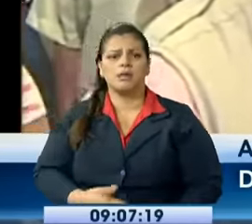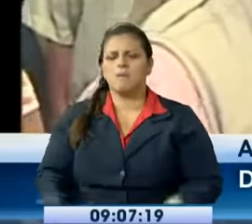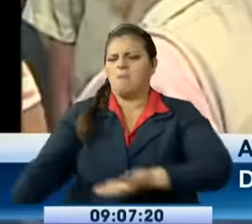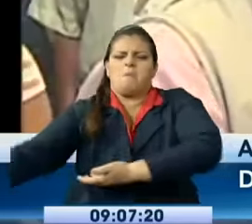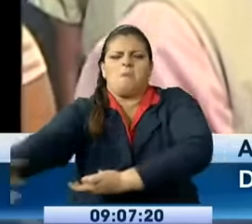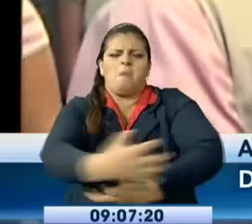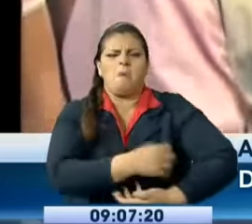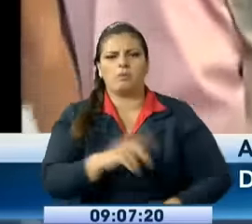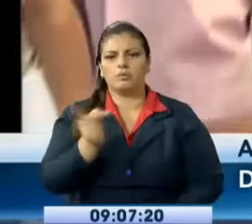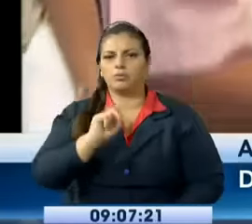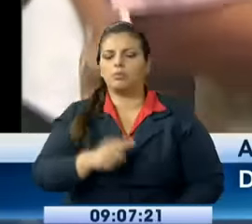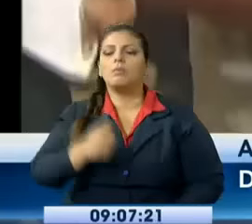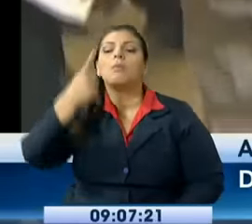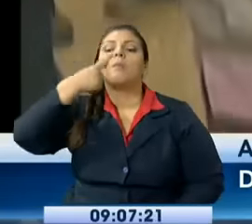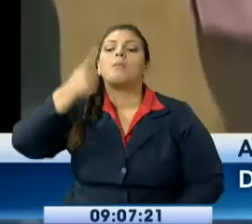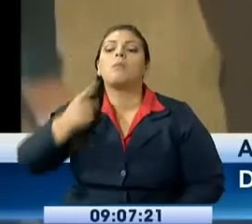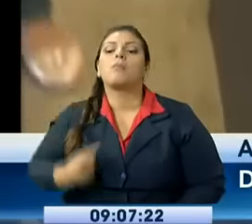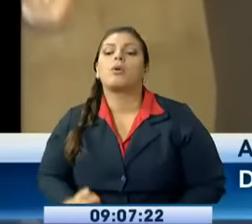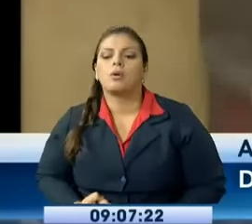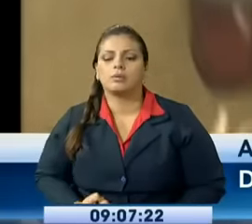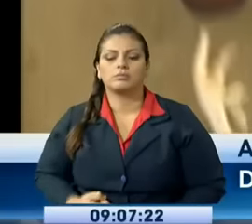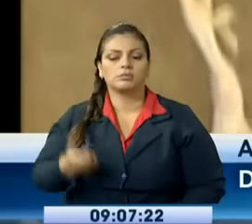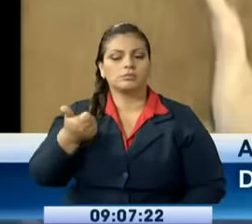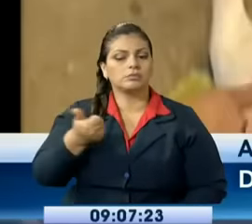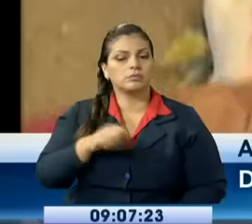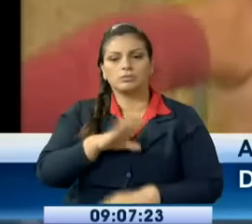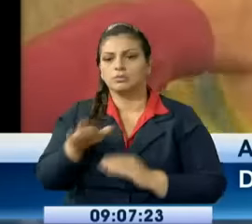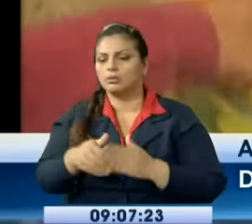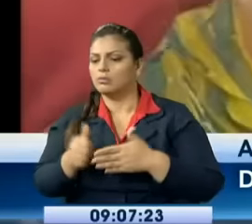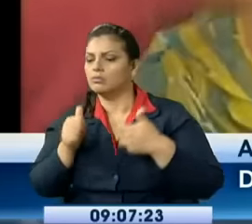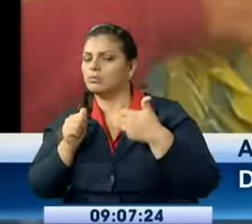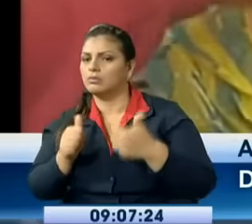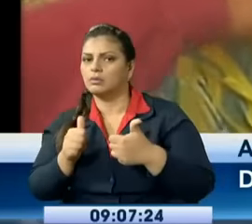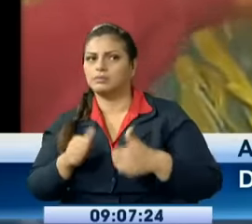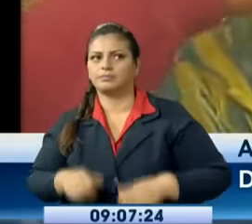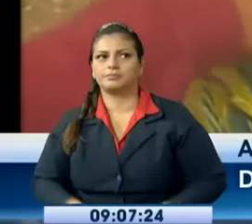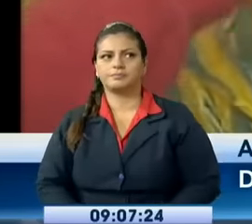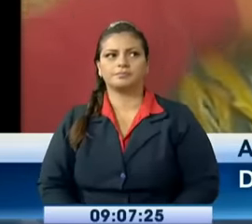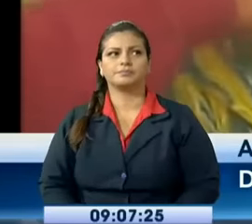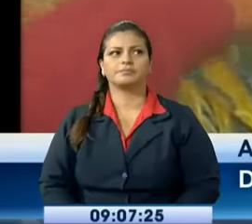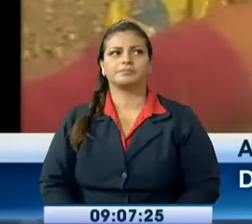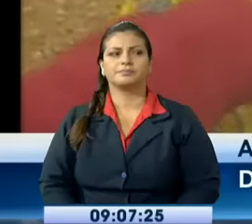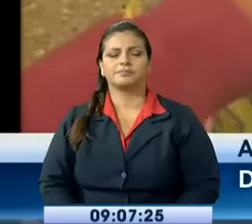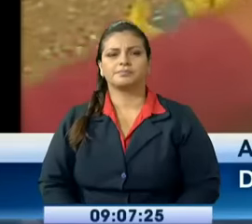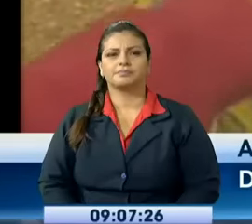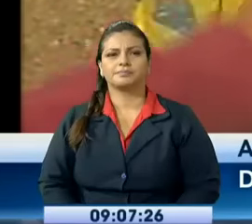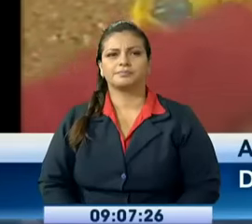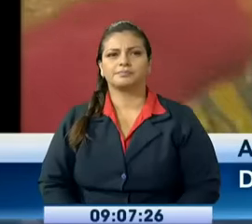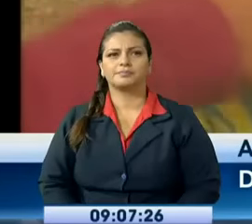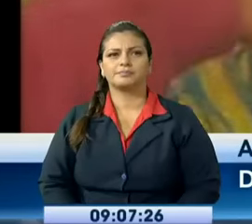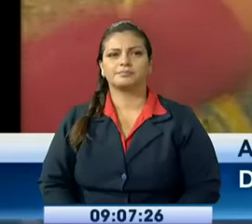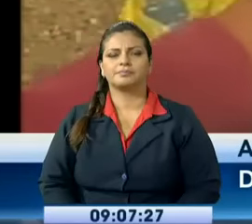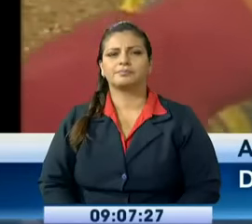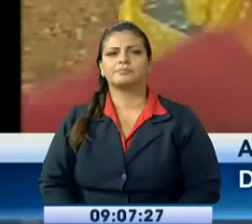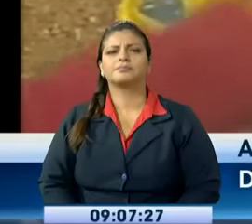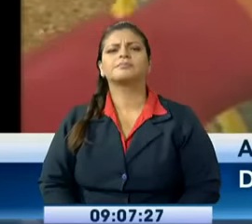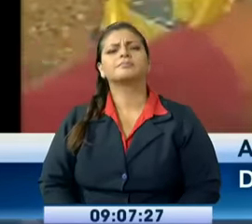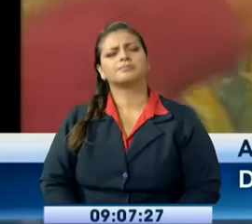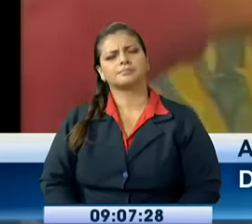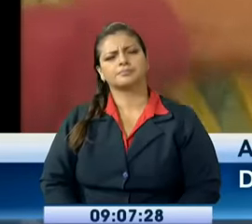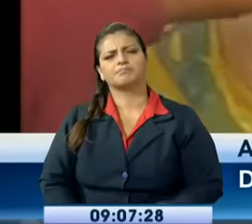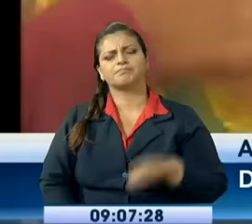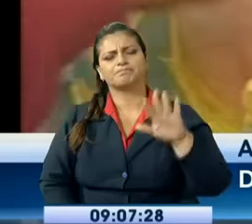balanza, llegar a no afectar al dueño del establecimiento. Abogado, ¿se puede también tomar contacto con la administración del mercado? Porque